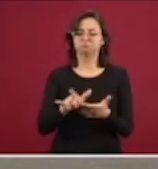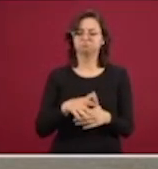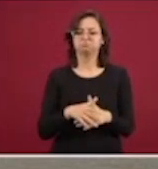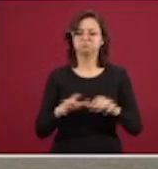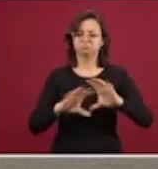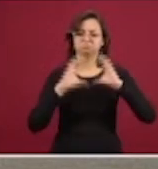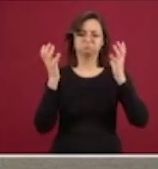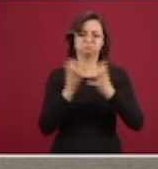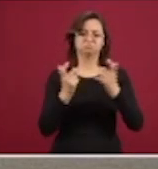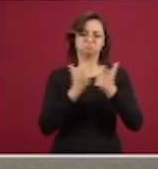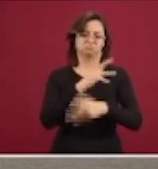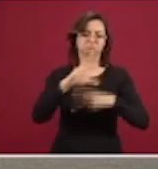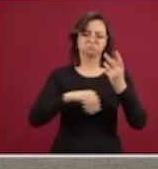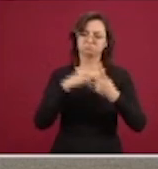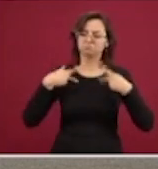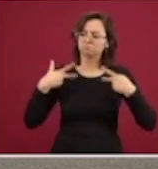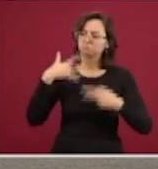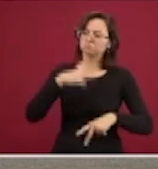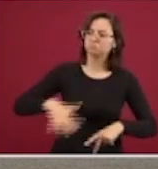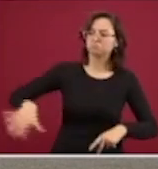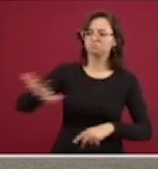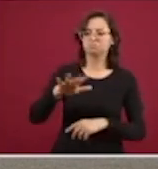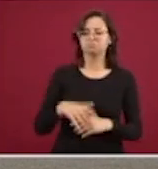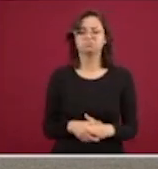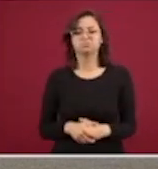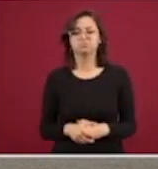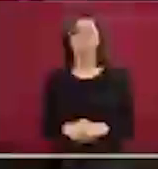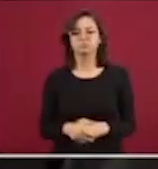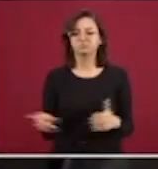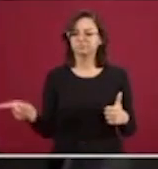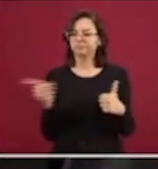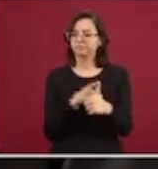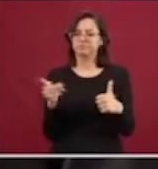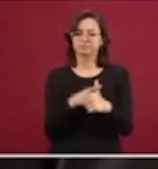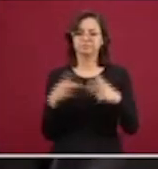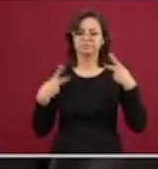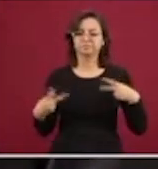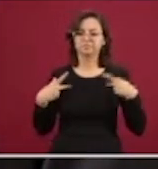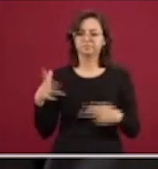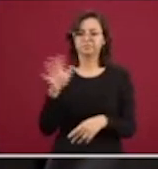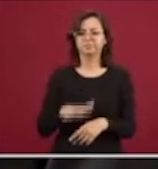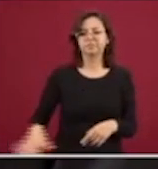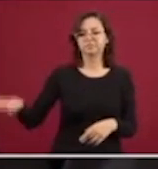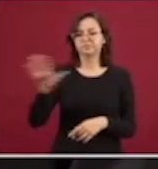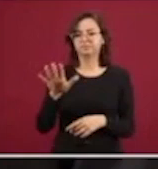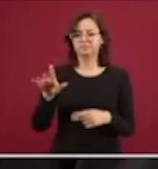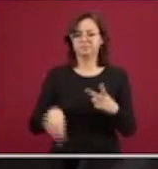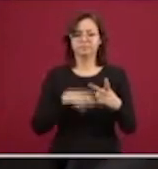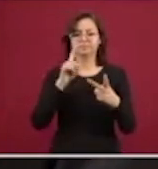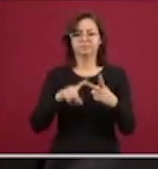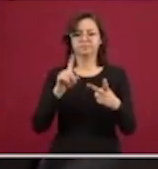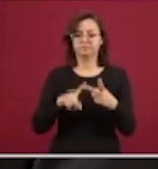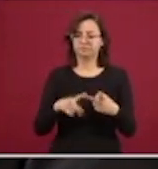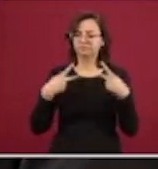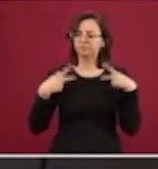a la economía popular. Primero el bienestar del pueblo, después el bienestar del